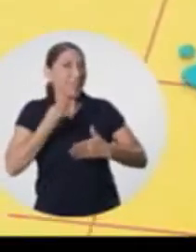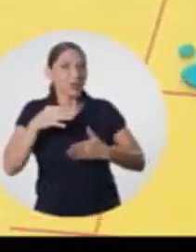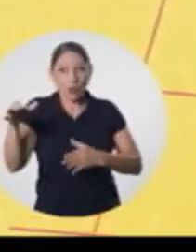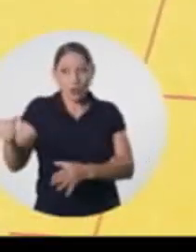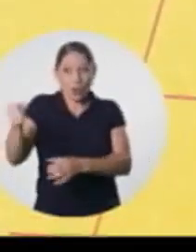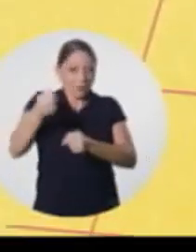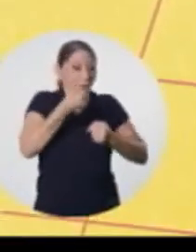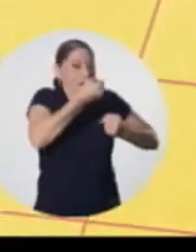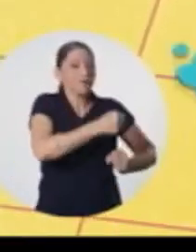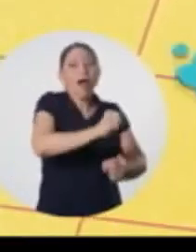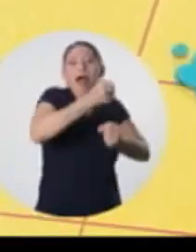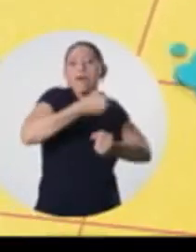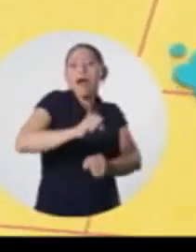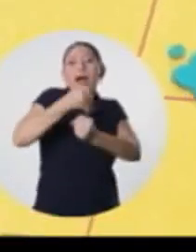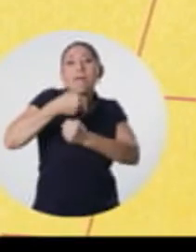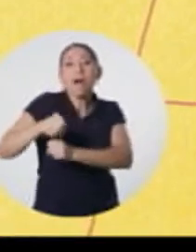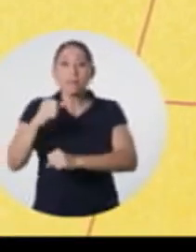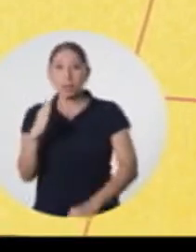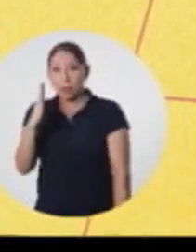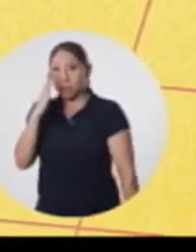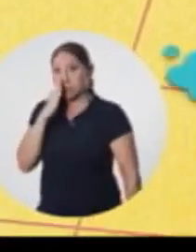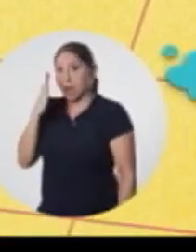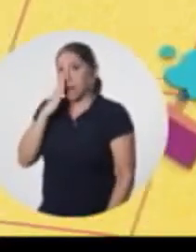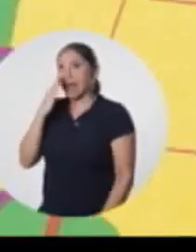gusano tomó la escoba y empezó a